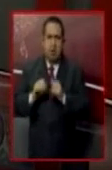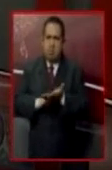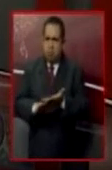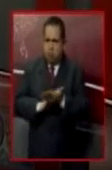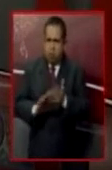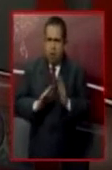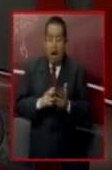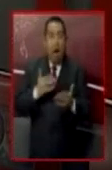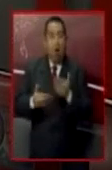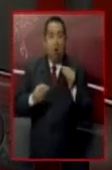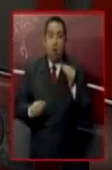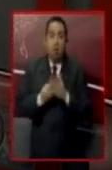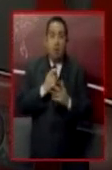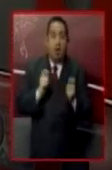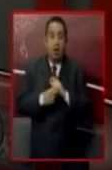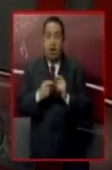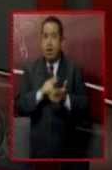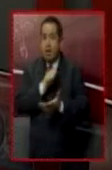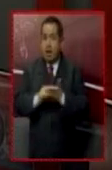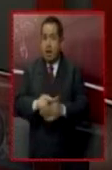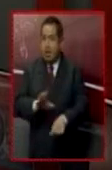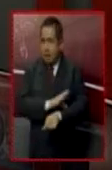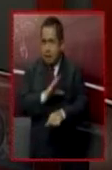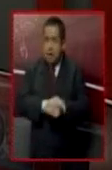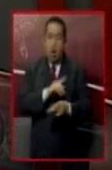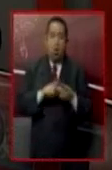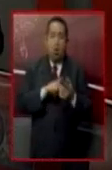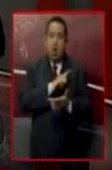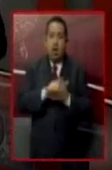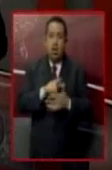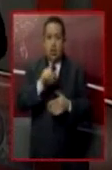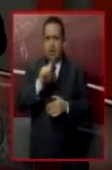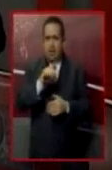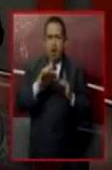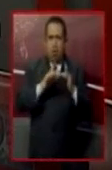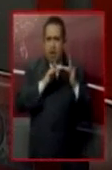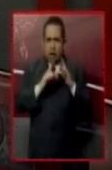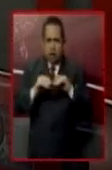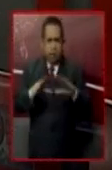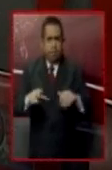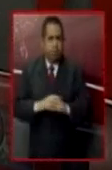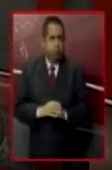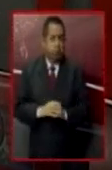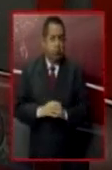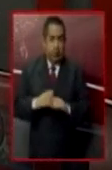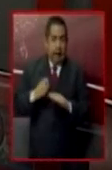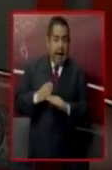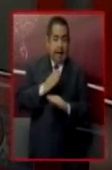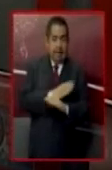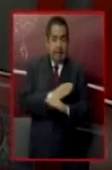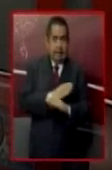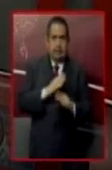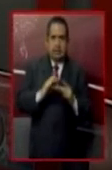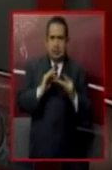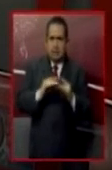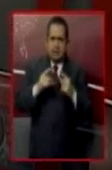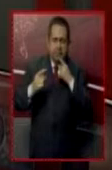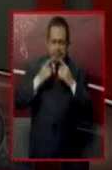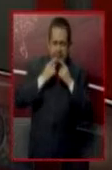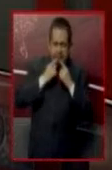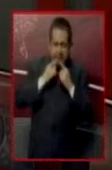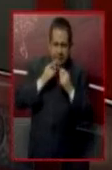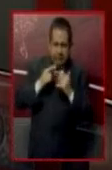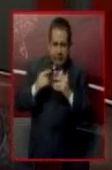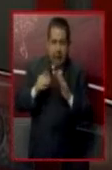secundarias y reformas como la energética y la reforma en telecomunicaciones y radiodifusión. Bueno, ya antes de proceder con la